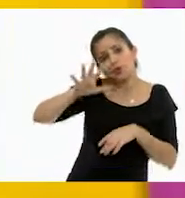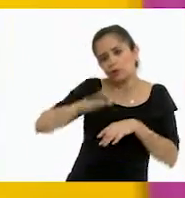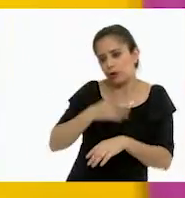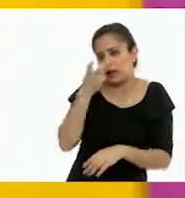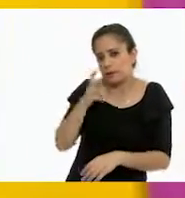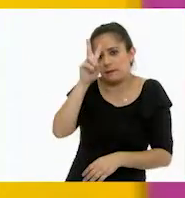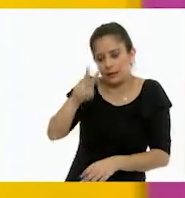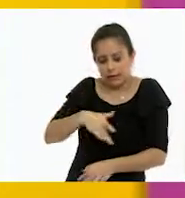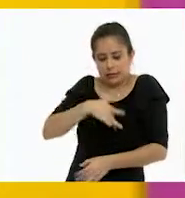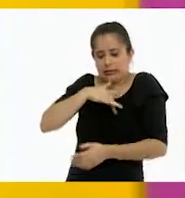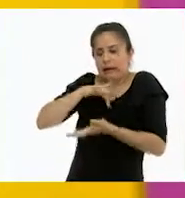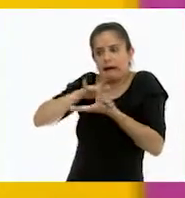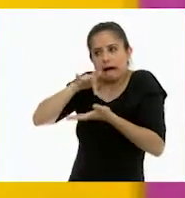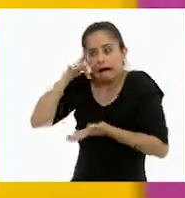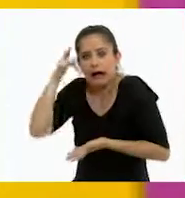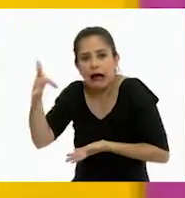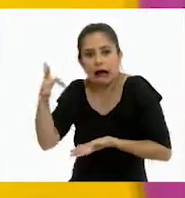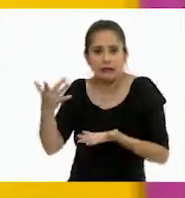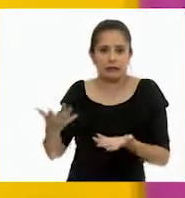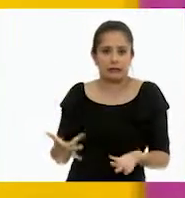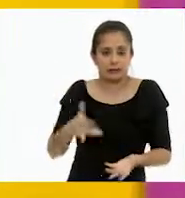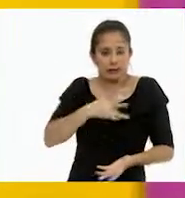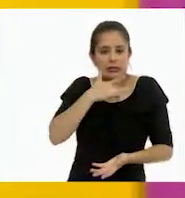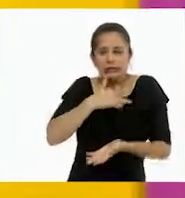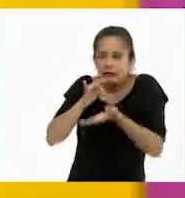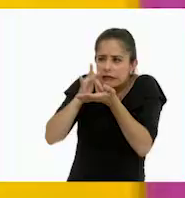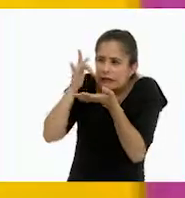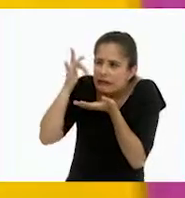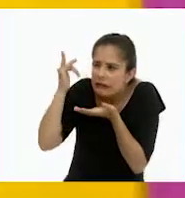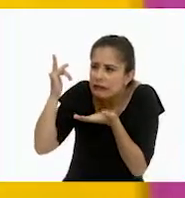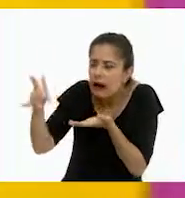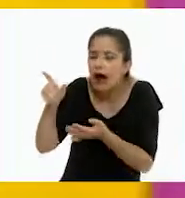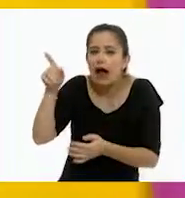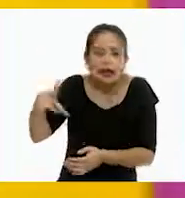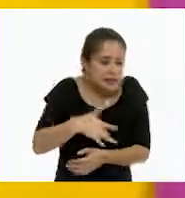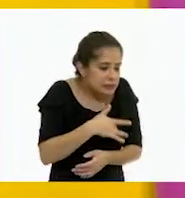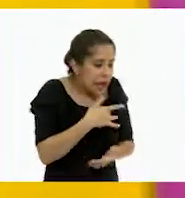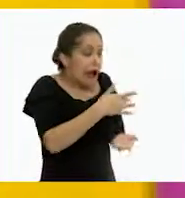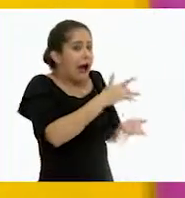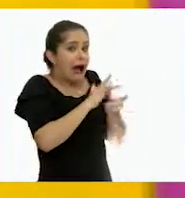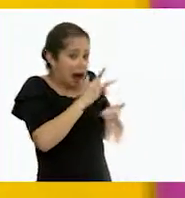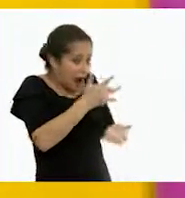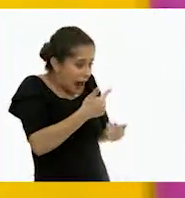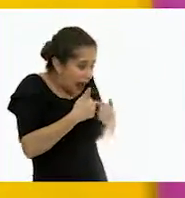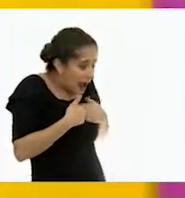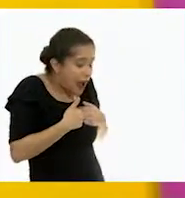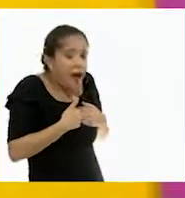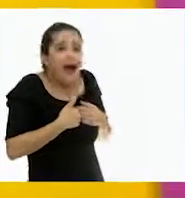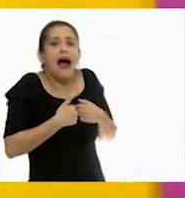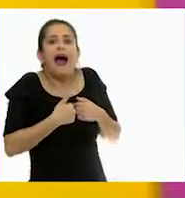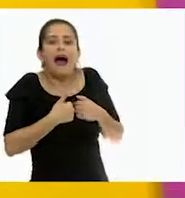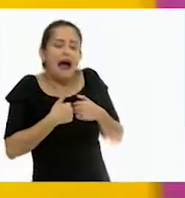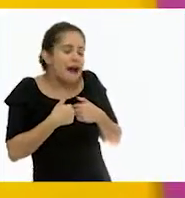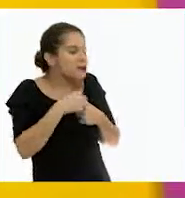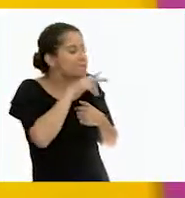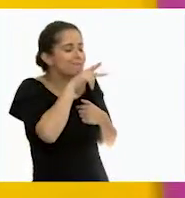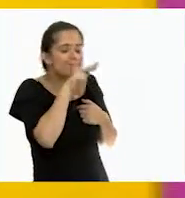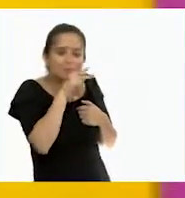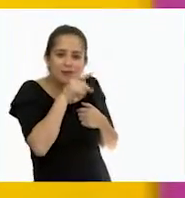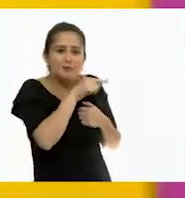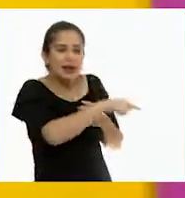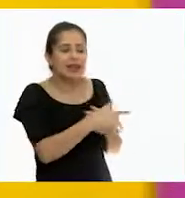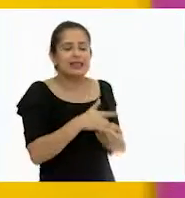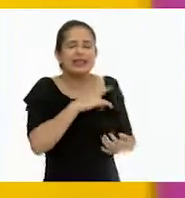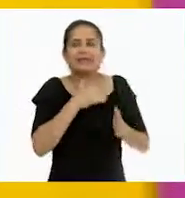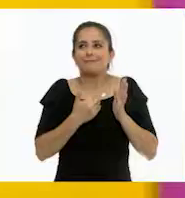de la gratitud, ¿no? Por supuesto. De hacer sentir al otro que es parte de nuestro crecimiento. Sí, sí, sí.